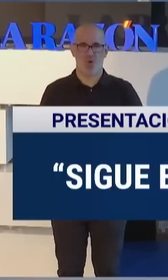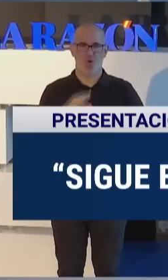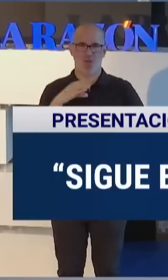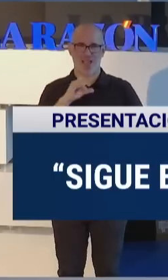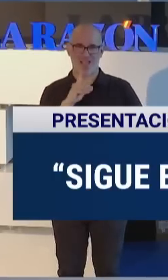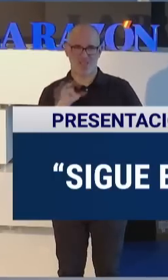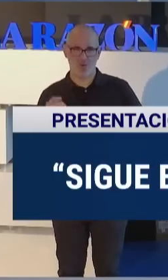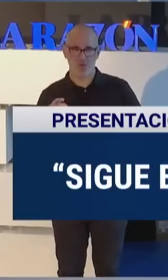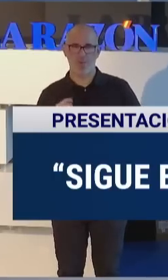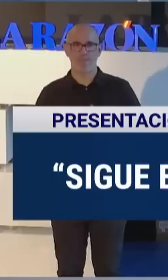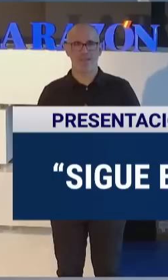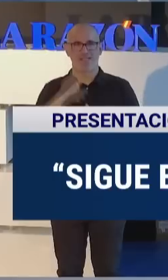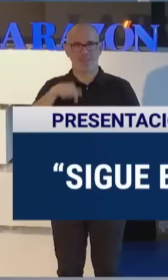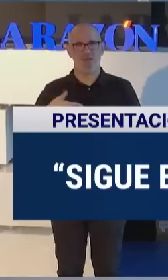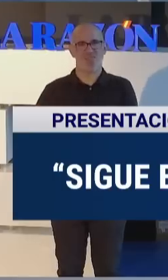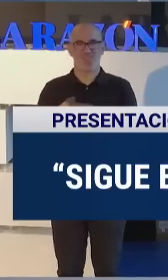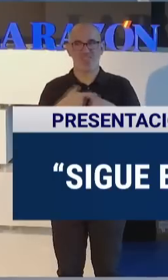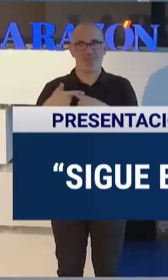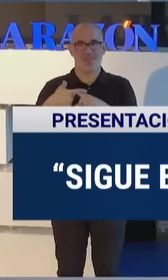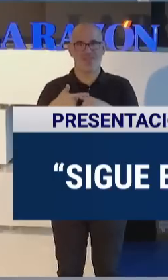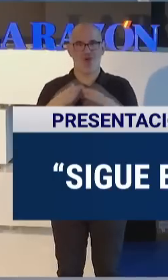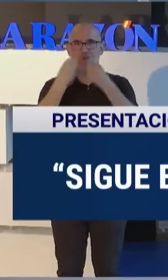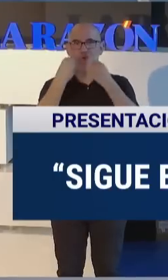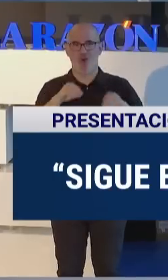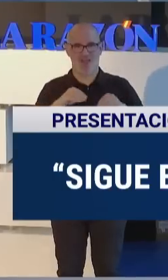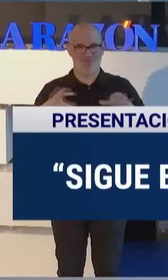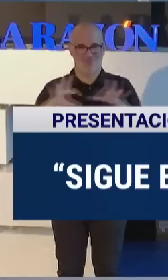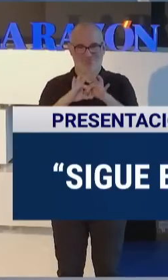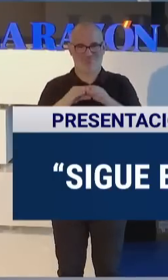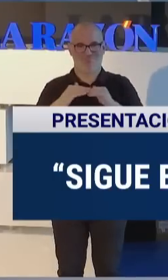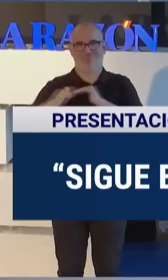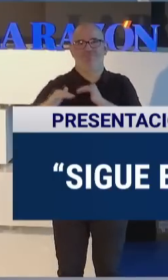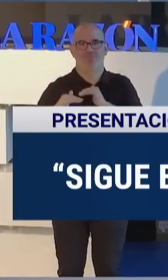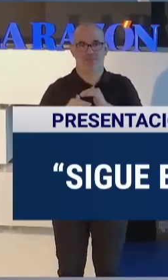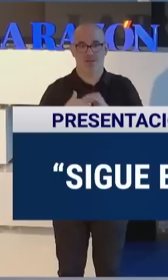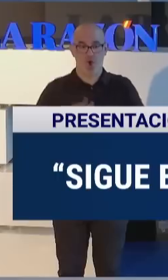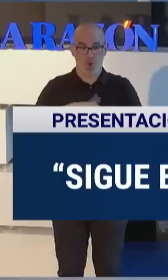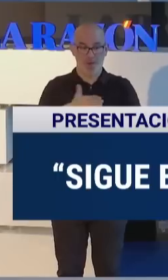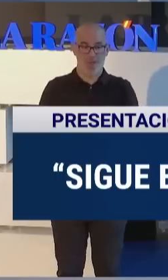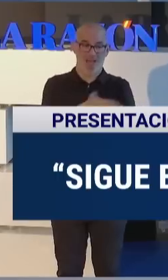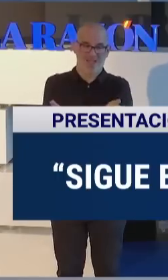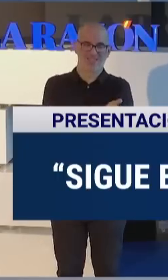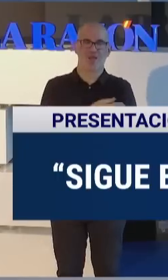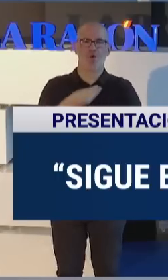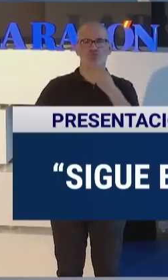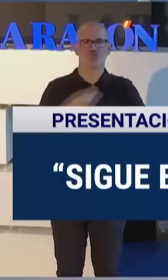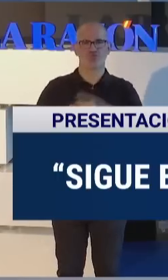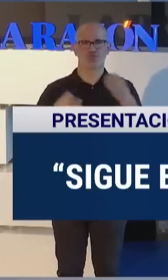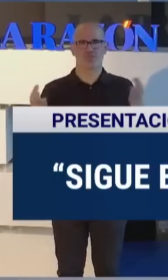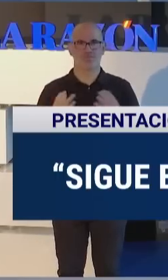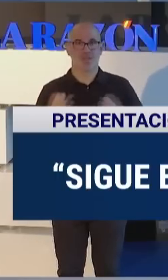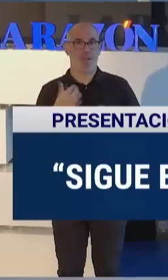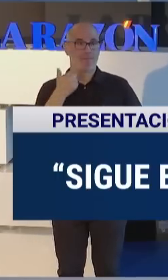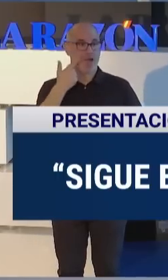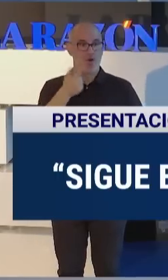Y además teníamos dividendos atrapados. Y además el gobierno anterior utilizó, como los bancos